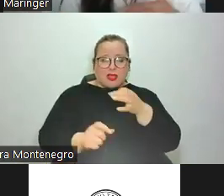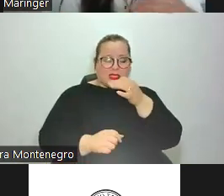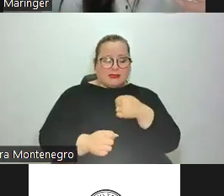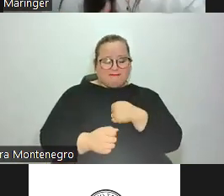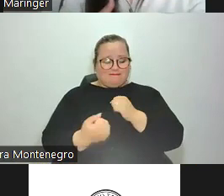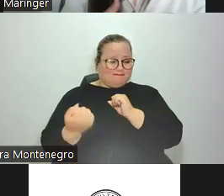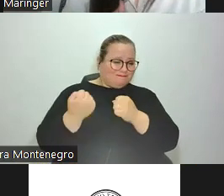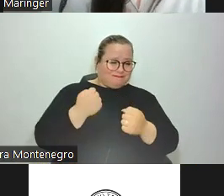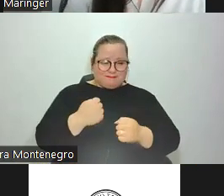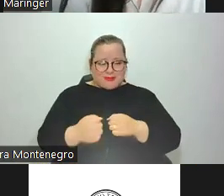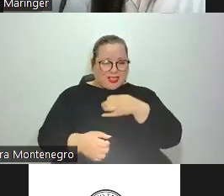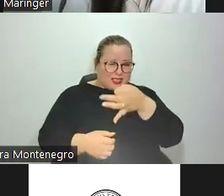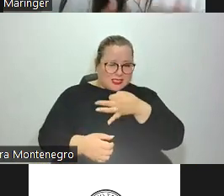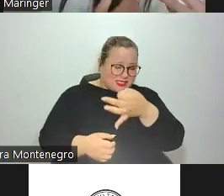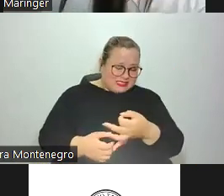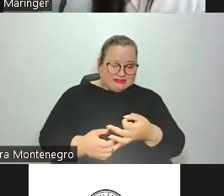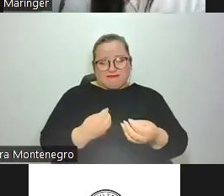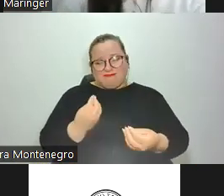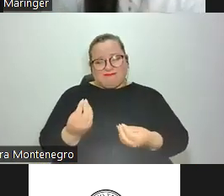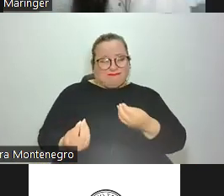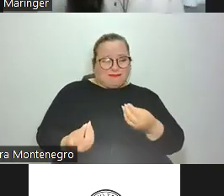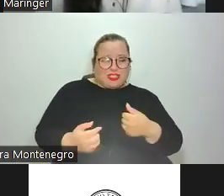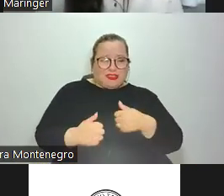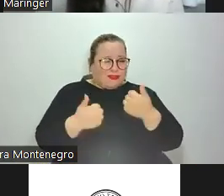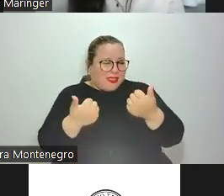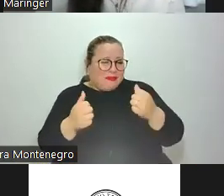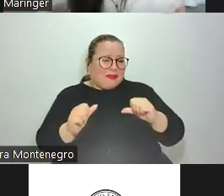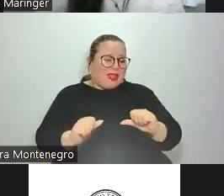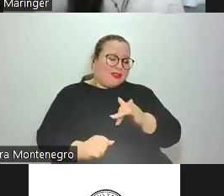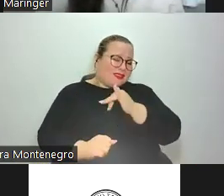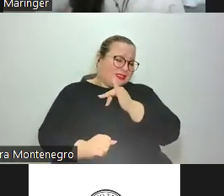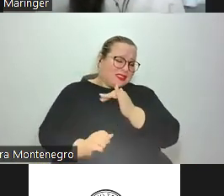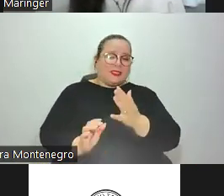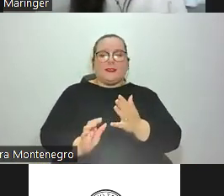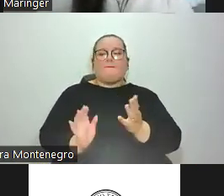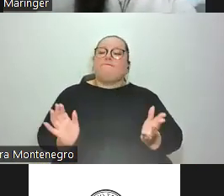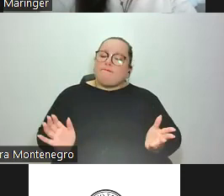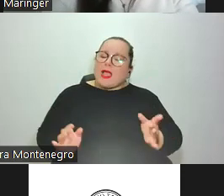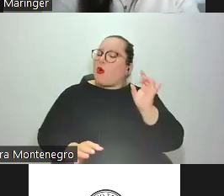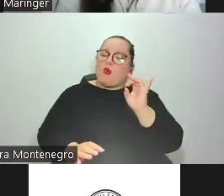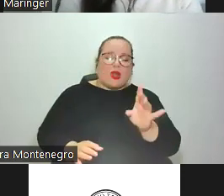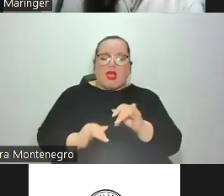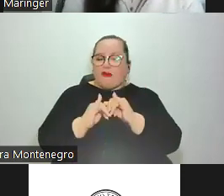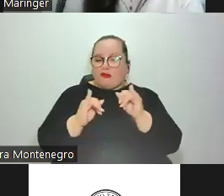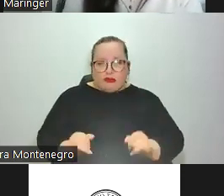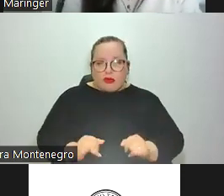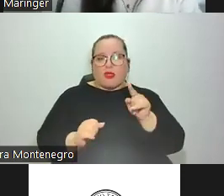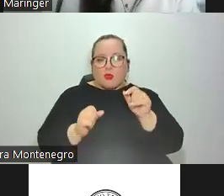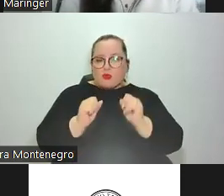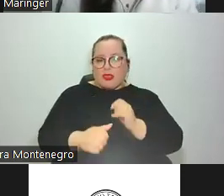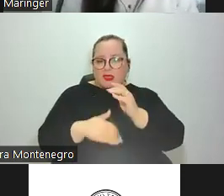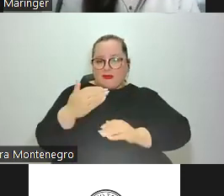a no hablar, inseguridades de hacerlo bien. Es que la única manera de ir